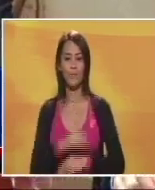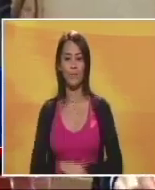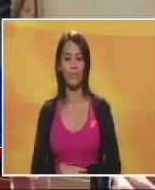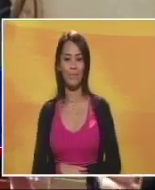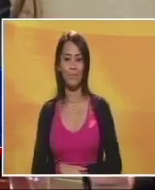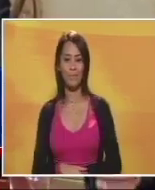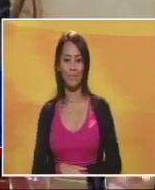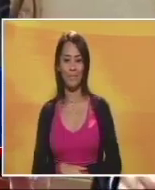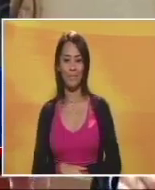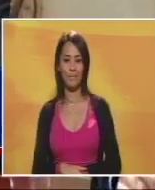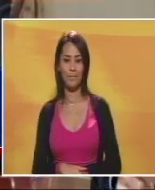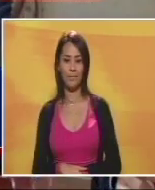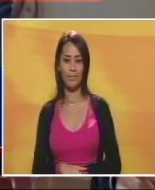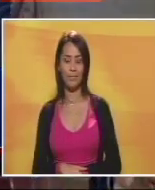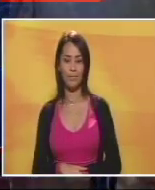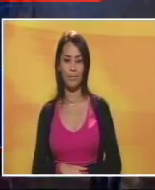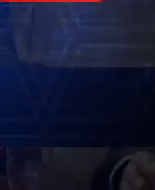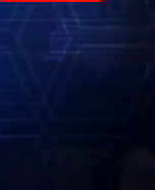venimos.